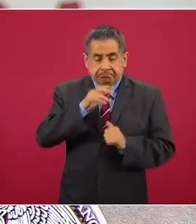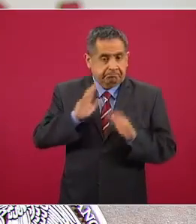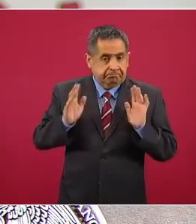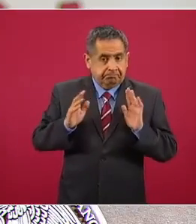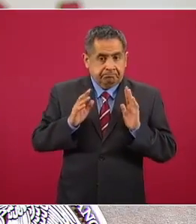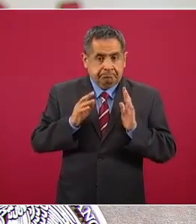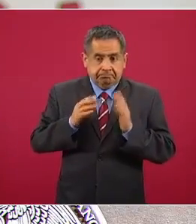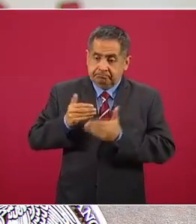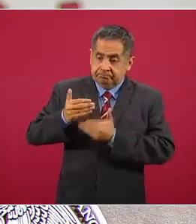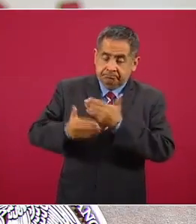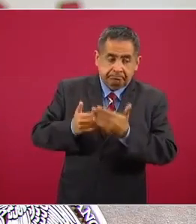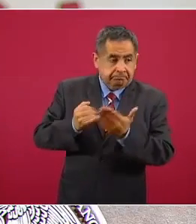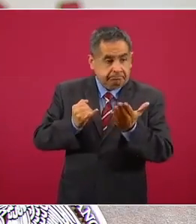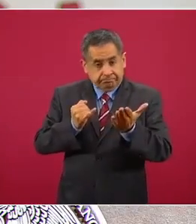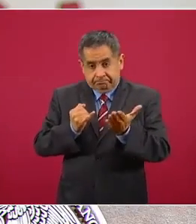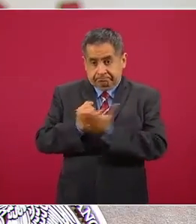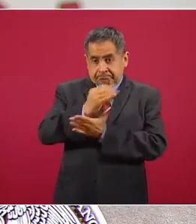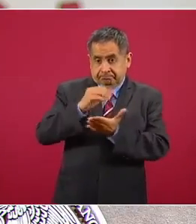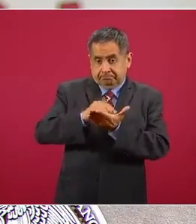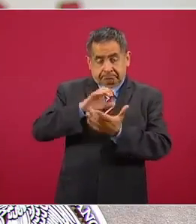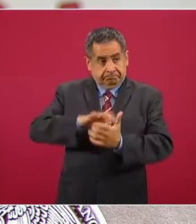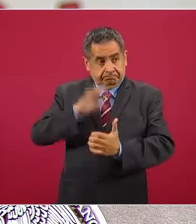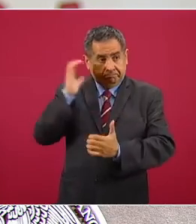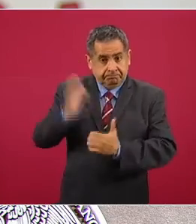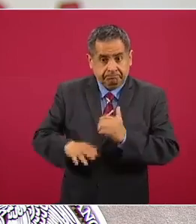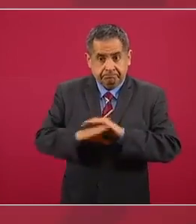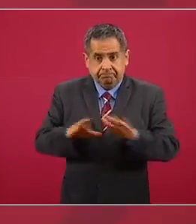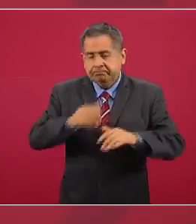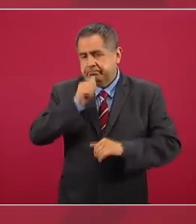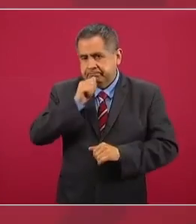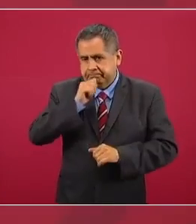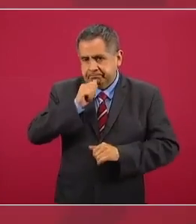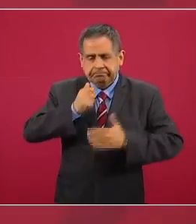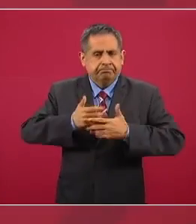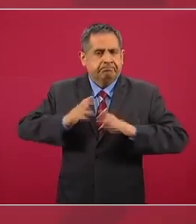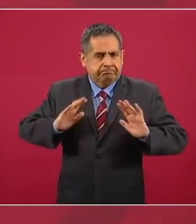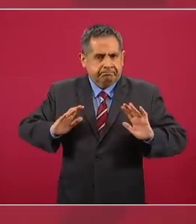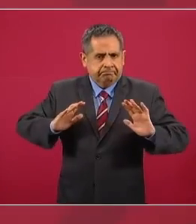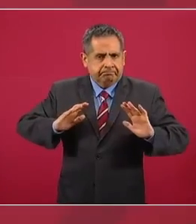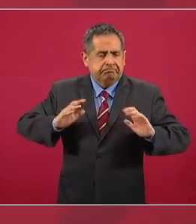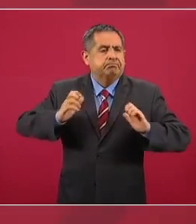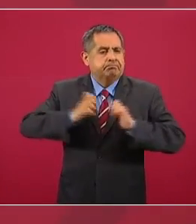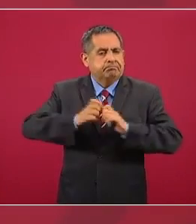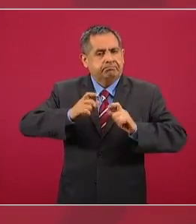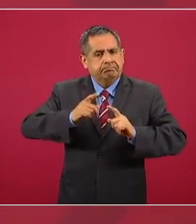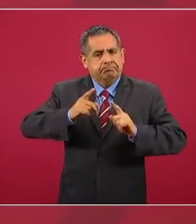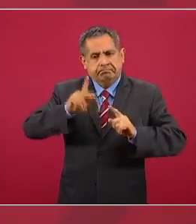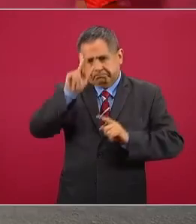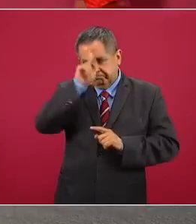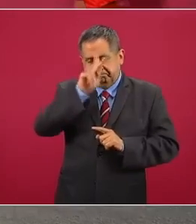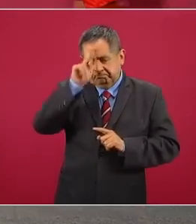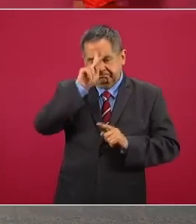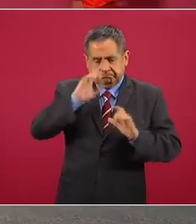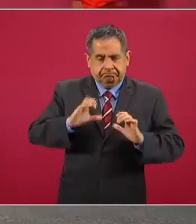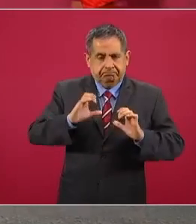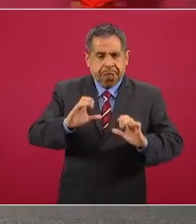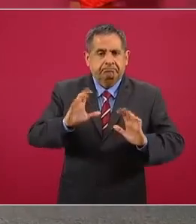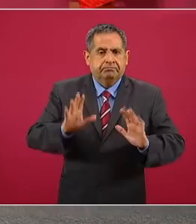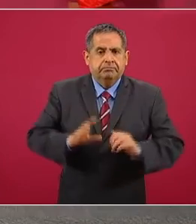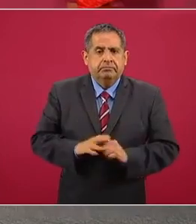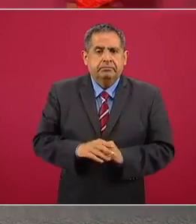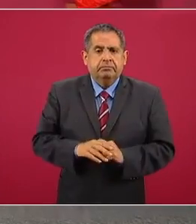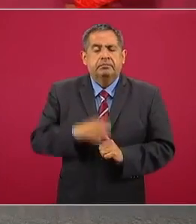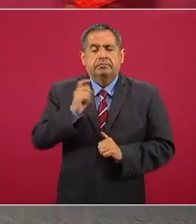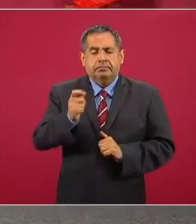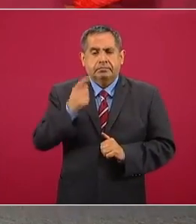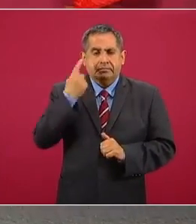no es un proceso concluido y tenemos que actuar con mucha prudencia.